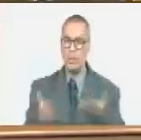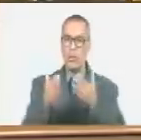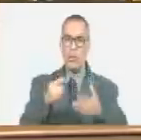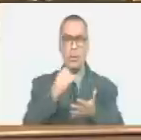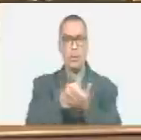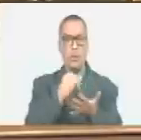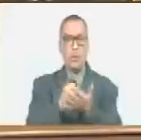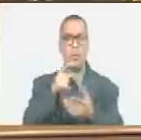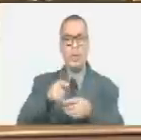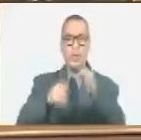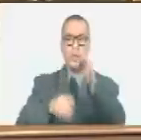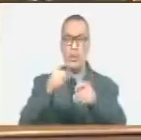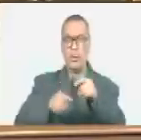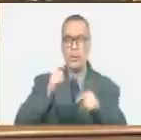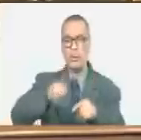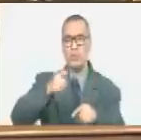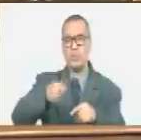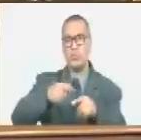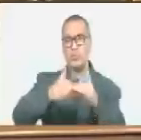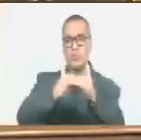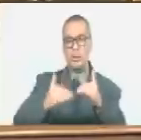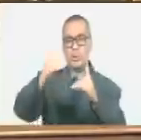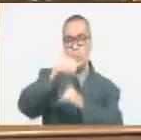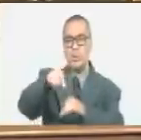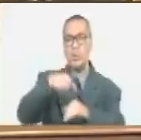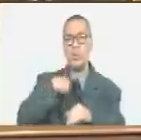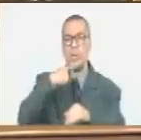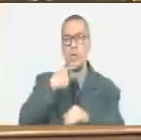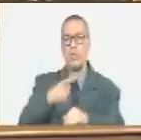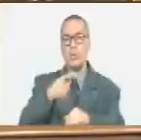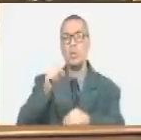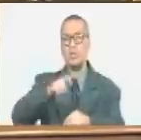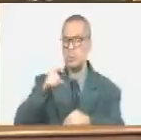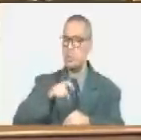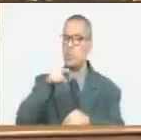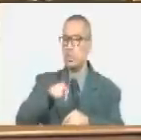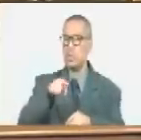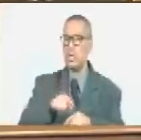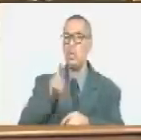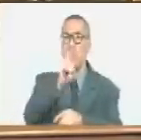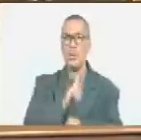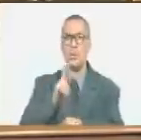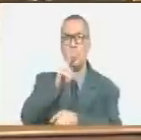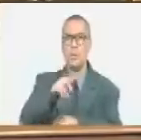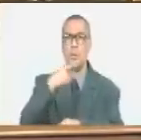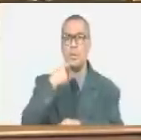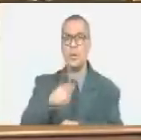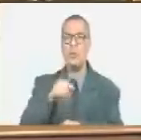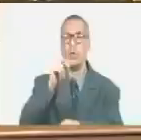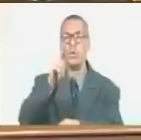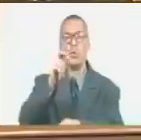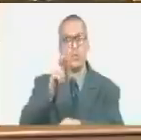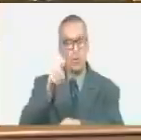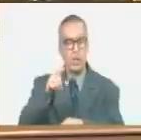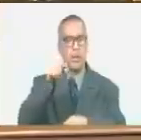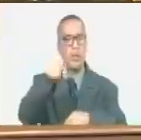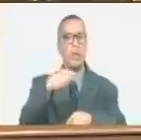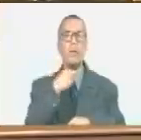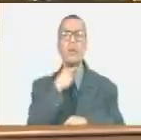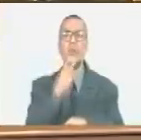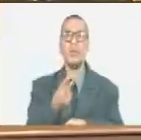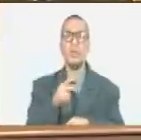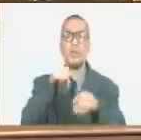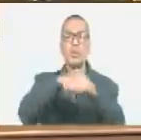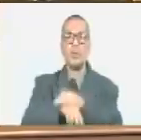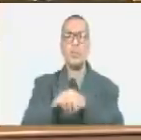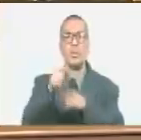y el Tribunal Superior de Extinción de Dominio la estima necesaria y útil, fijará una audiencia oral